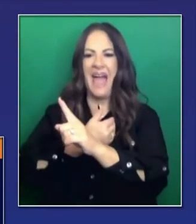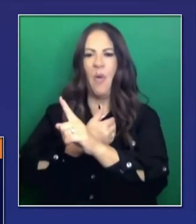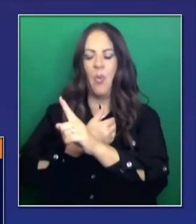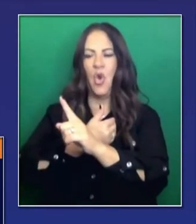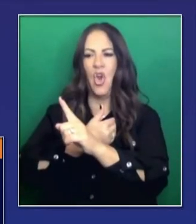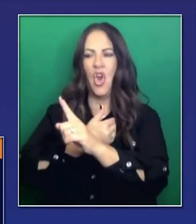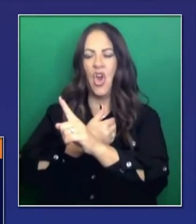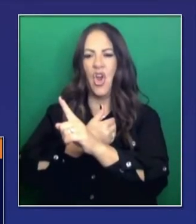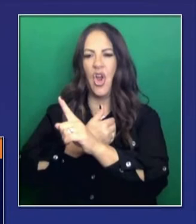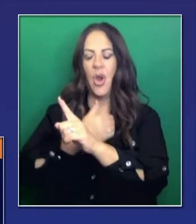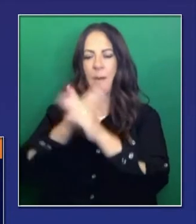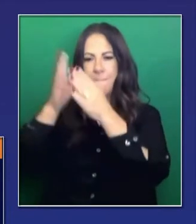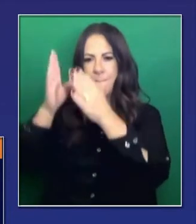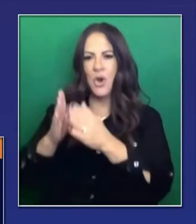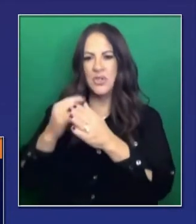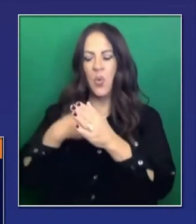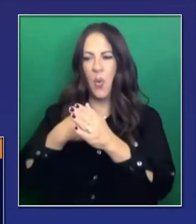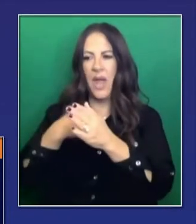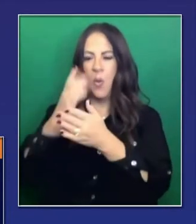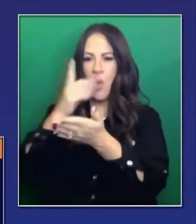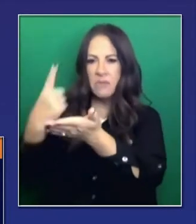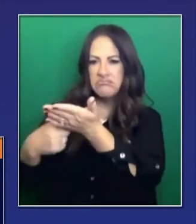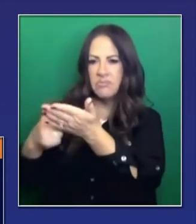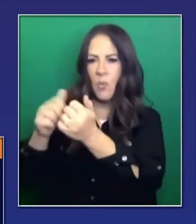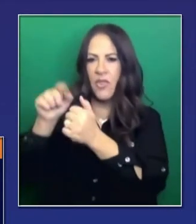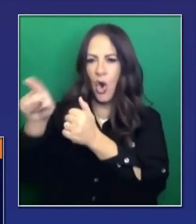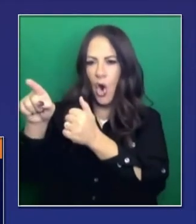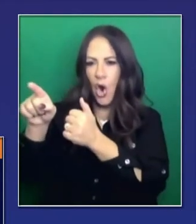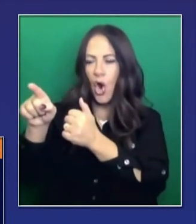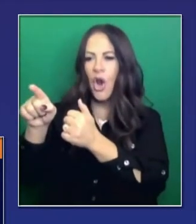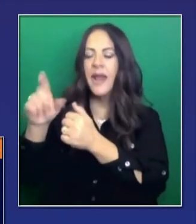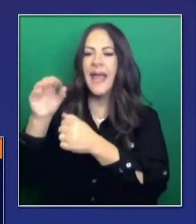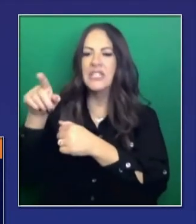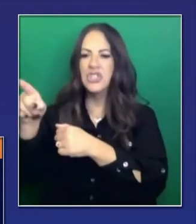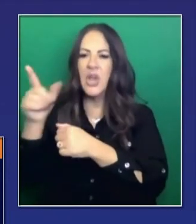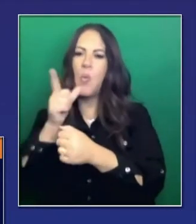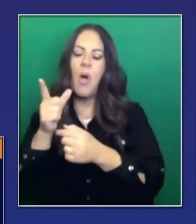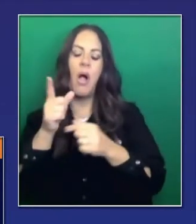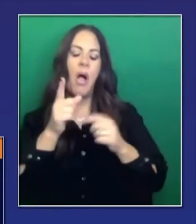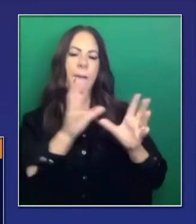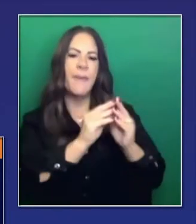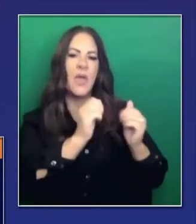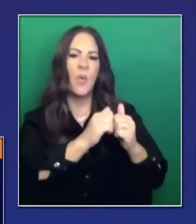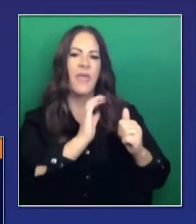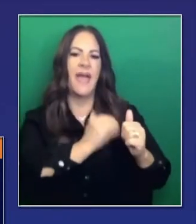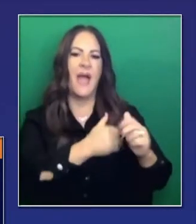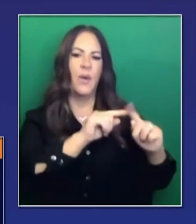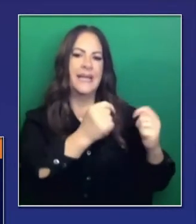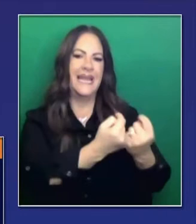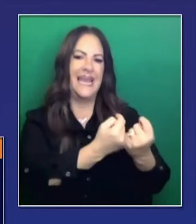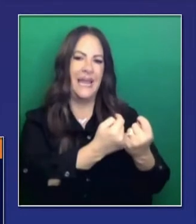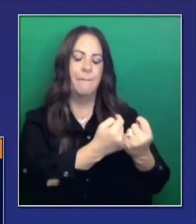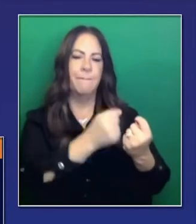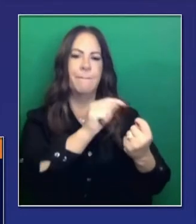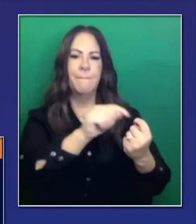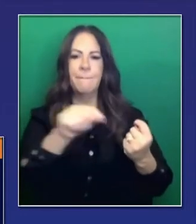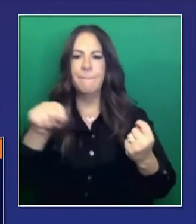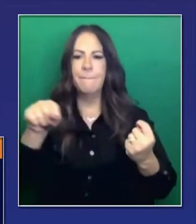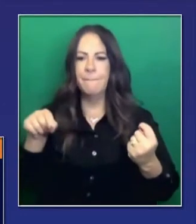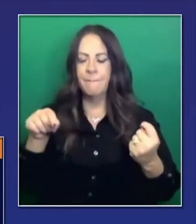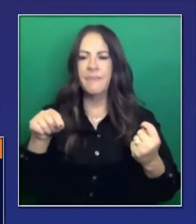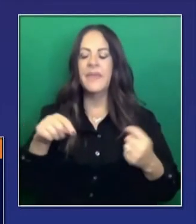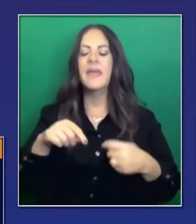nuestra líder titular de los equipos de ayuda. Tenemos